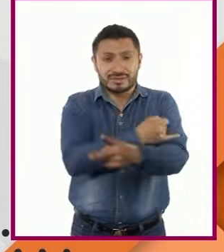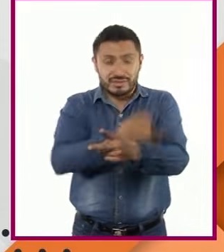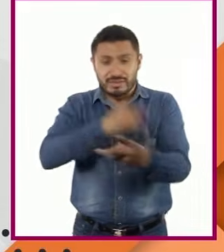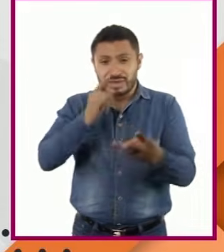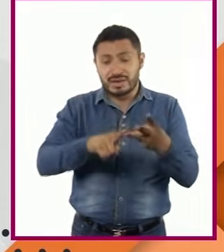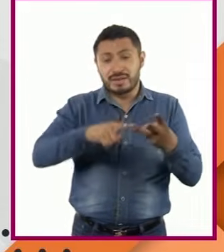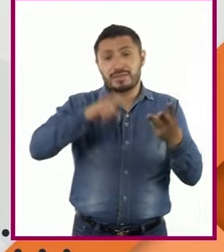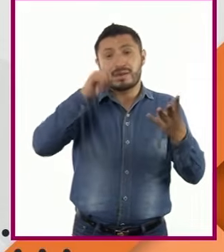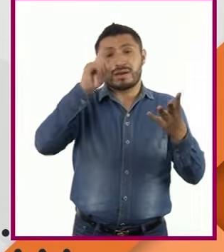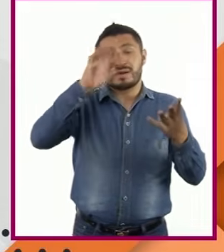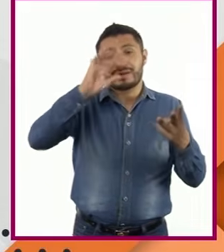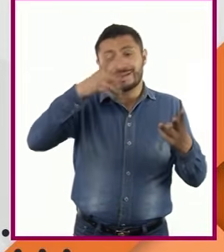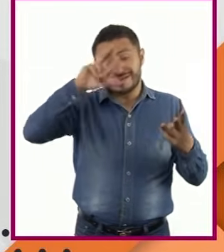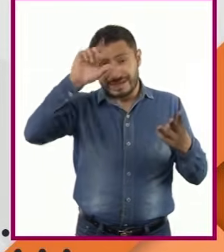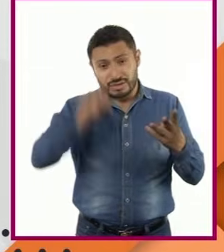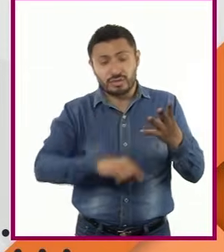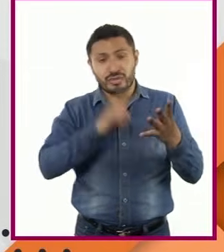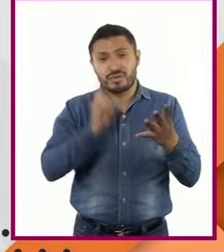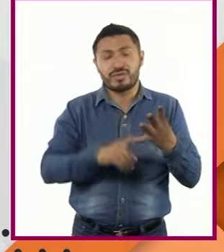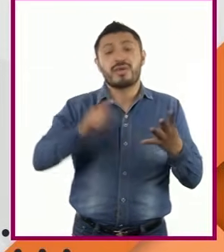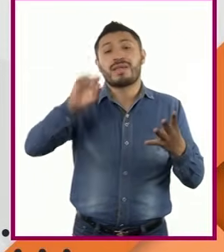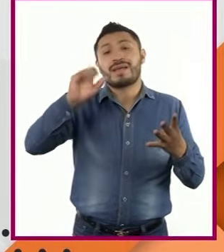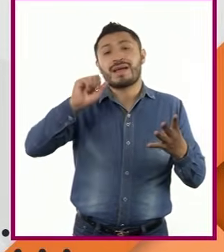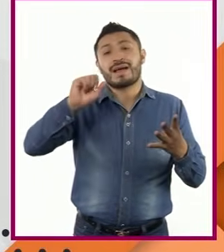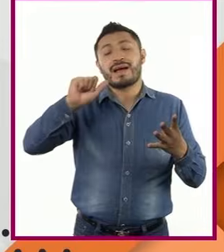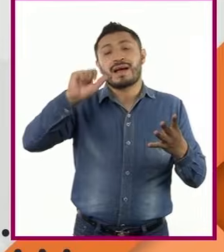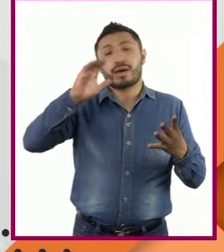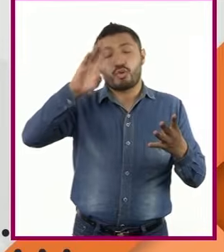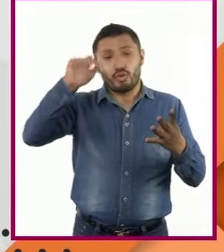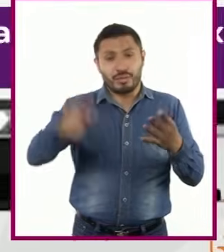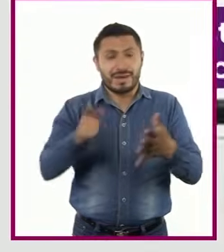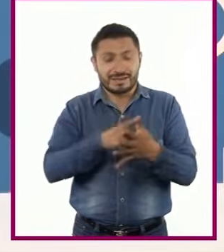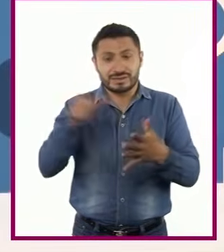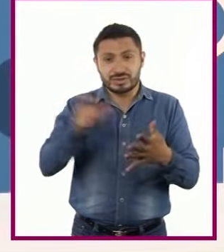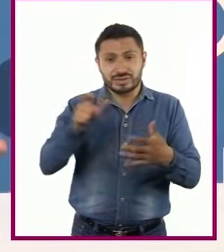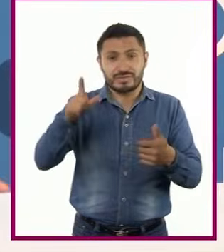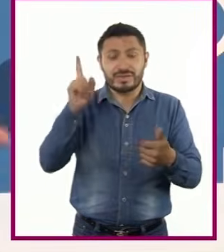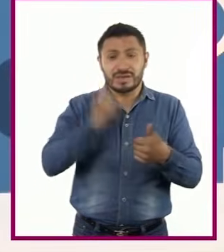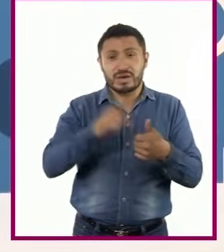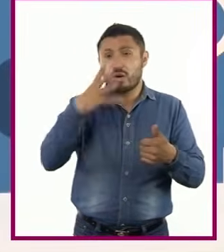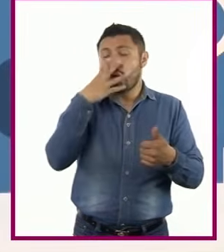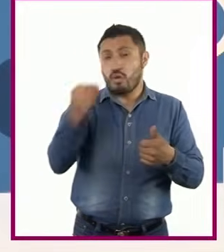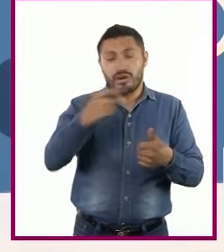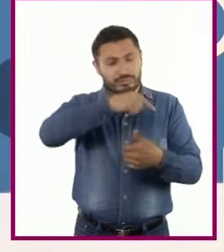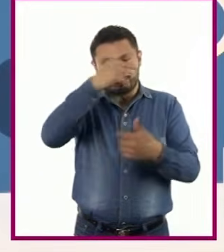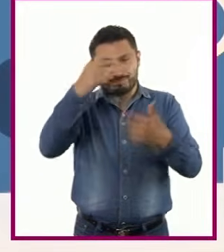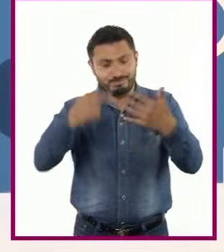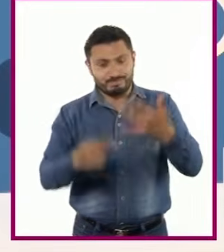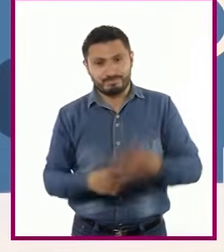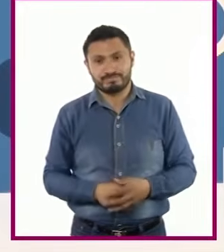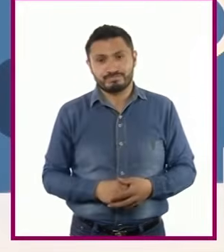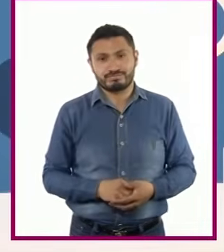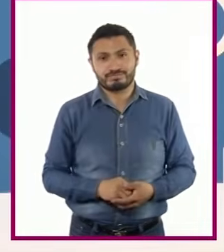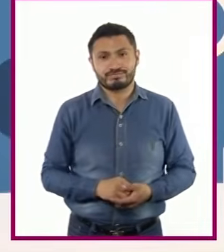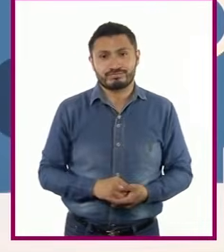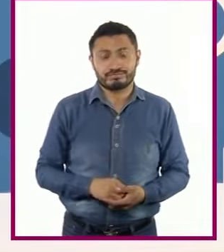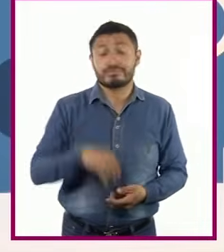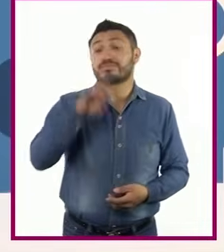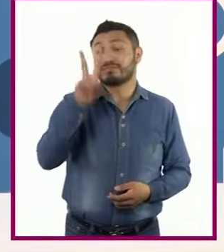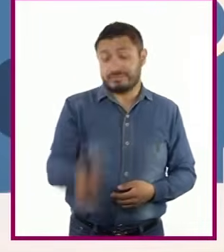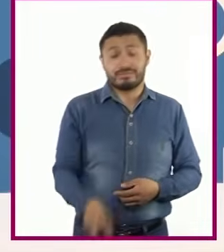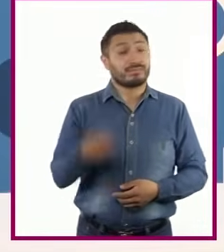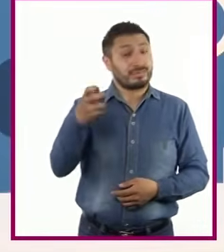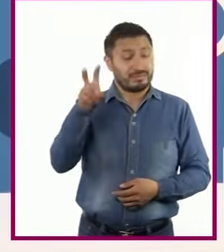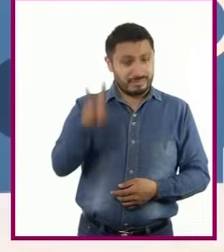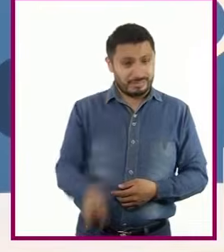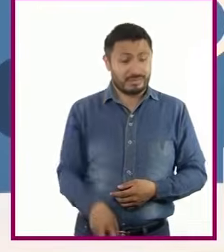Azcapotzalco, Tacuba, Xochimilco y Coyoacán, entre otras. Así es, maestra Sabina. Luego de la